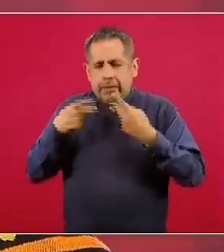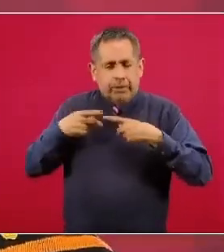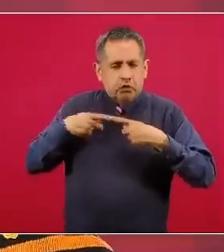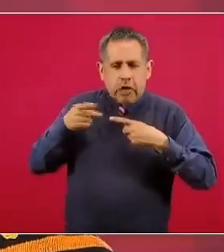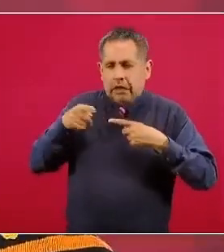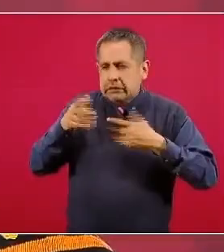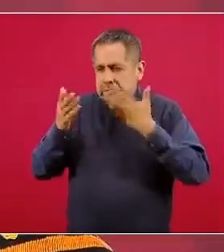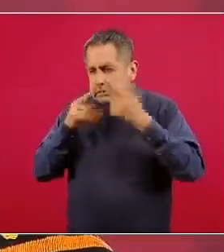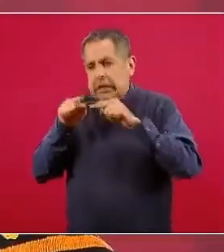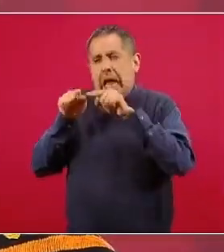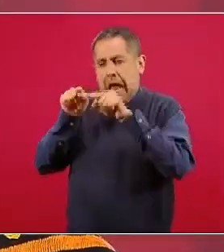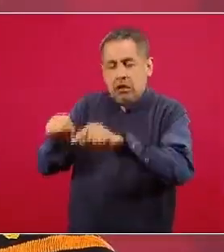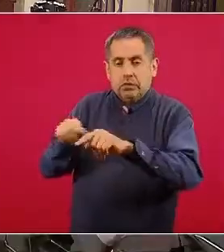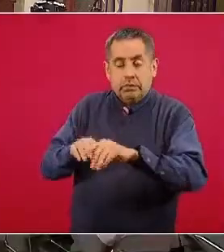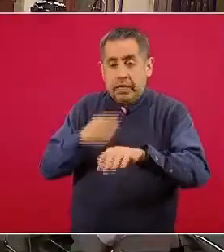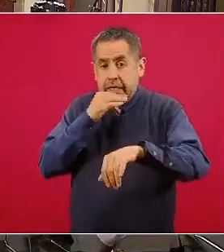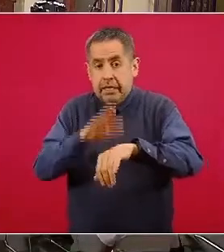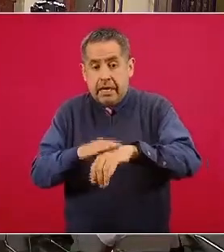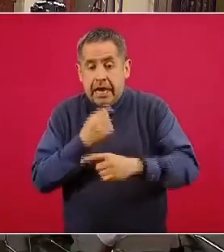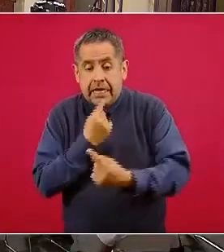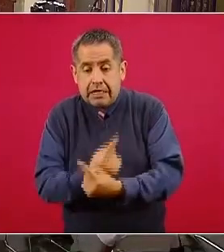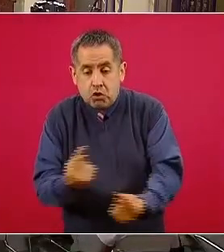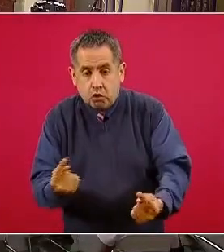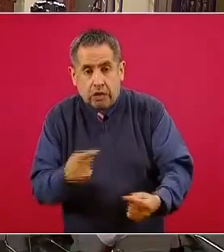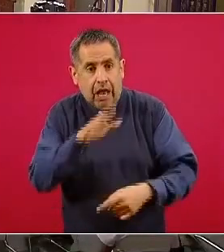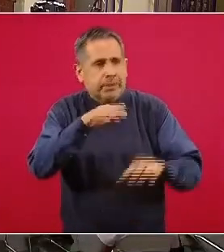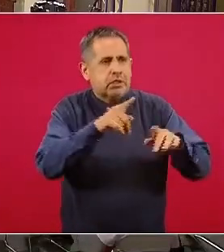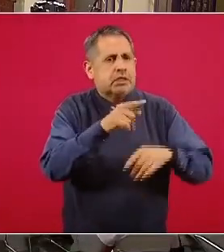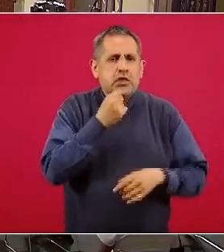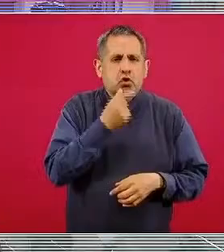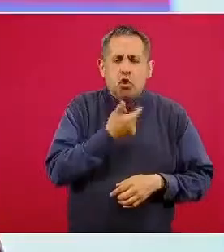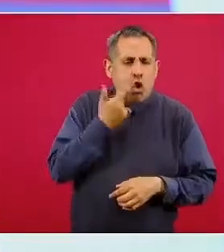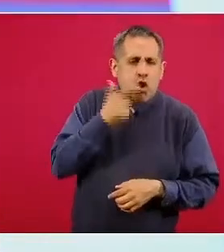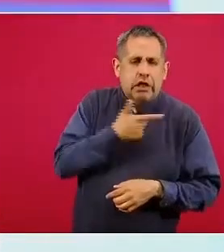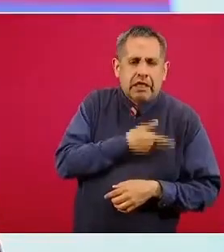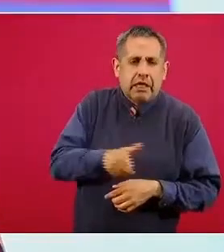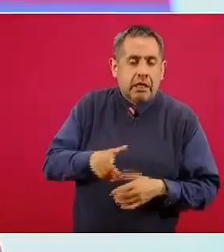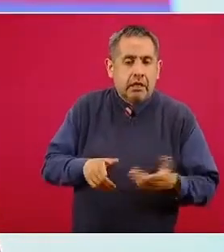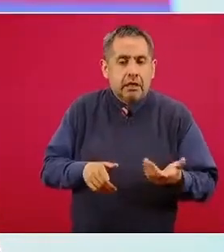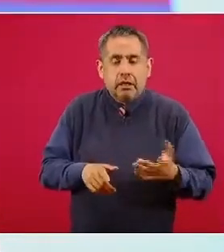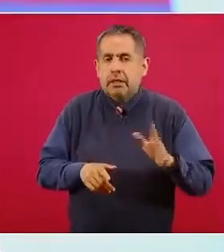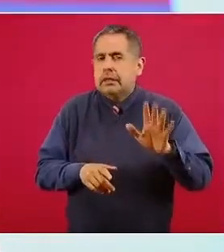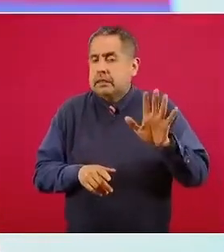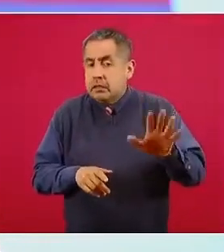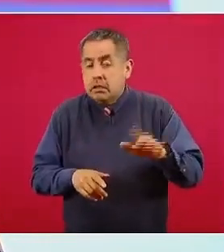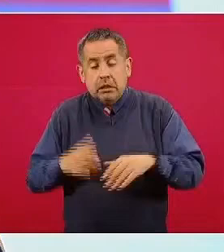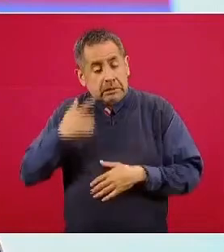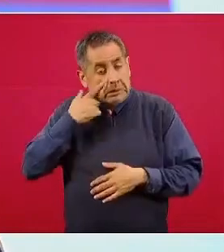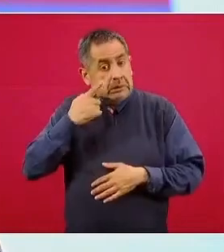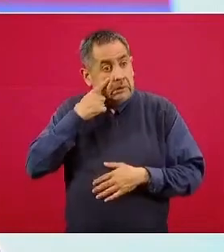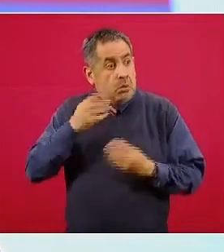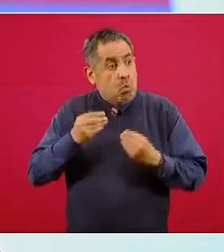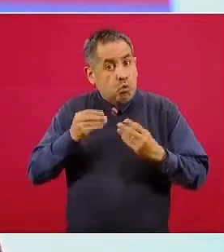comentaba que a los niños no los quieren vacunar. Fíjense que no es tanto así. El problema que tenemos mayor